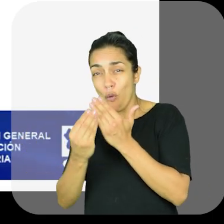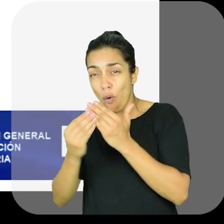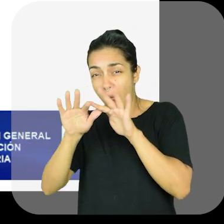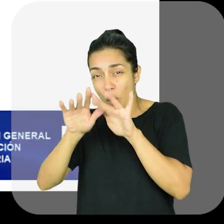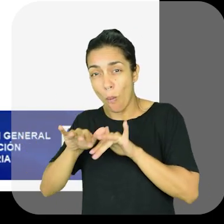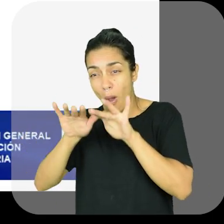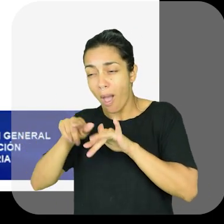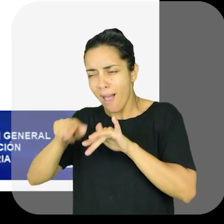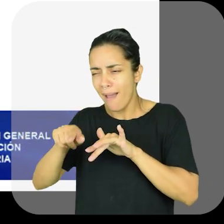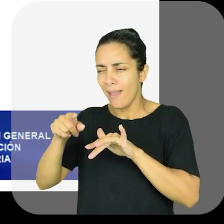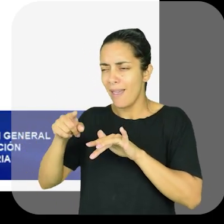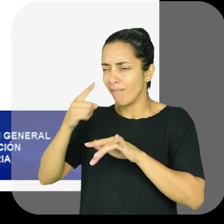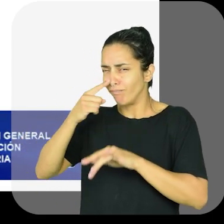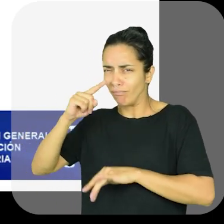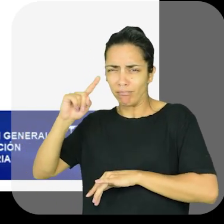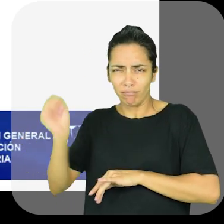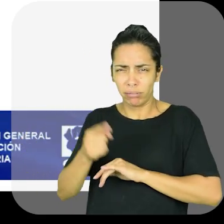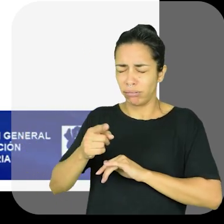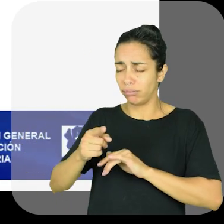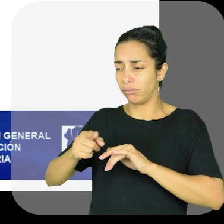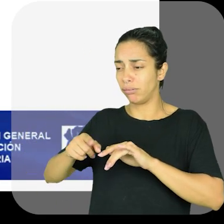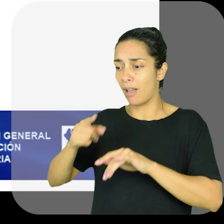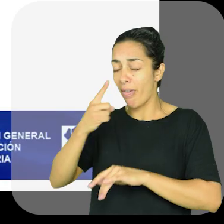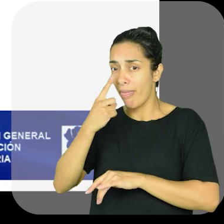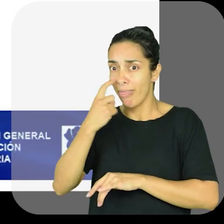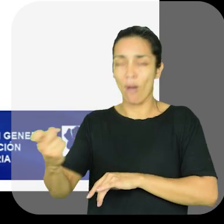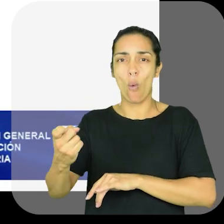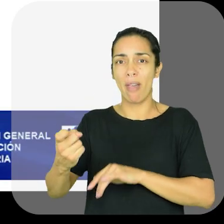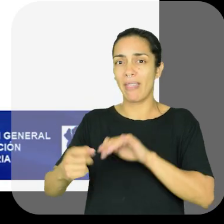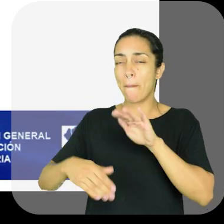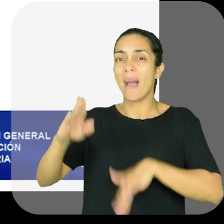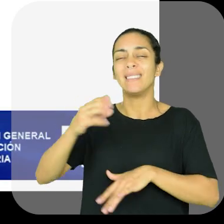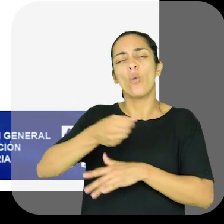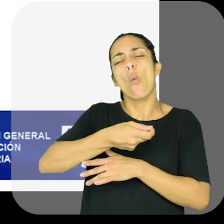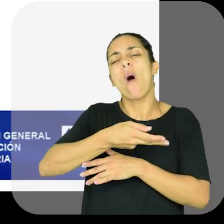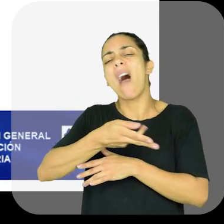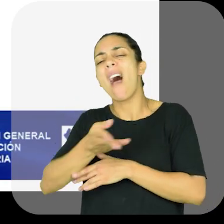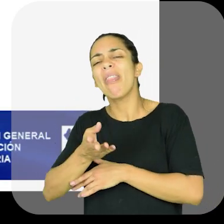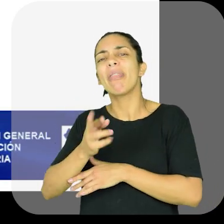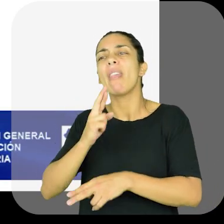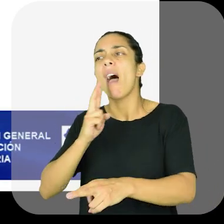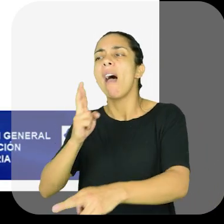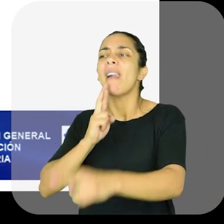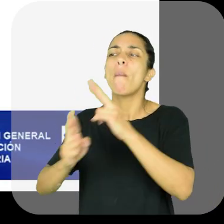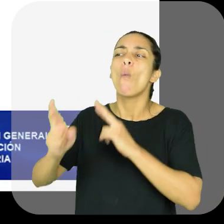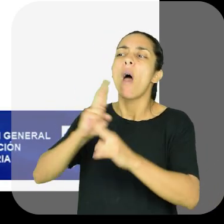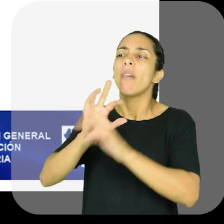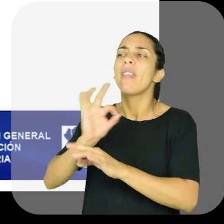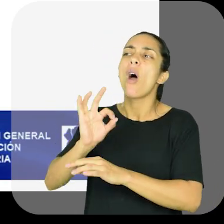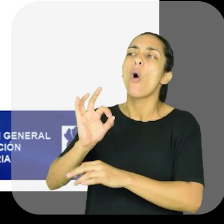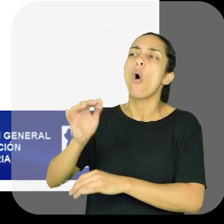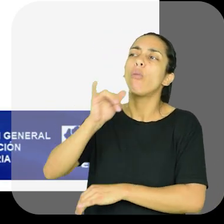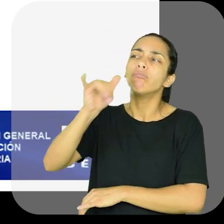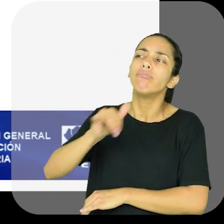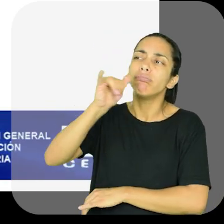y poder identificar de una manera un poco más cuantitativa, si se puede llamar, los relatos de estos maestros.